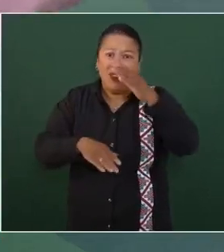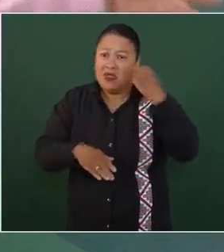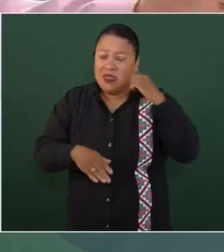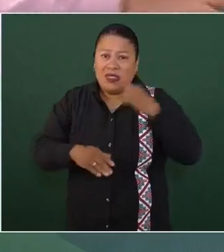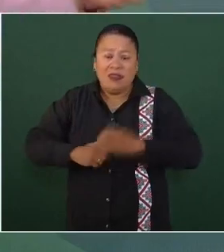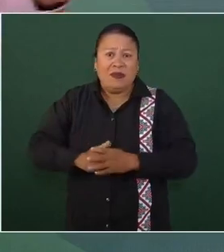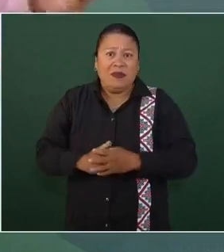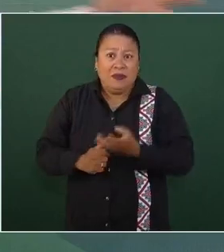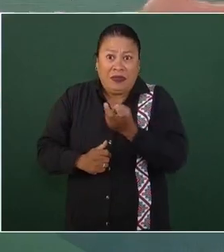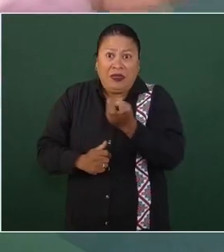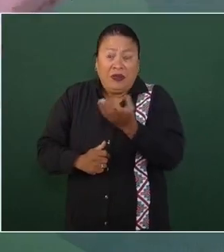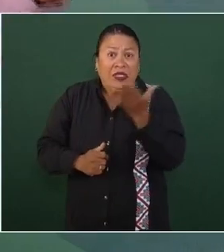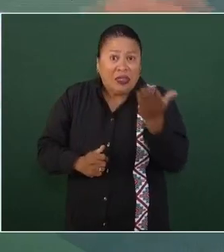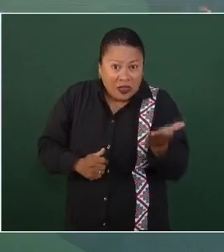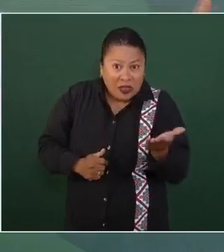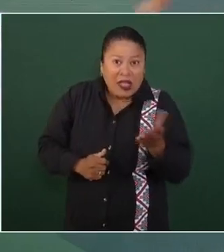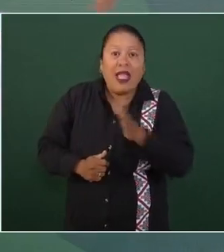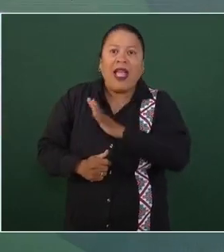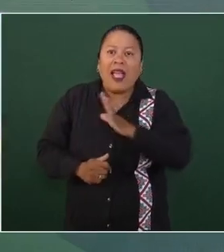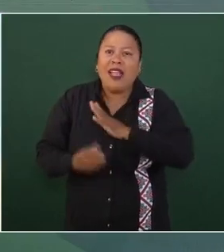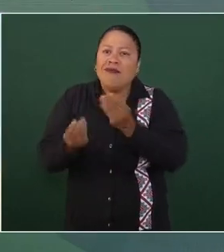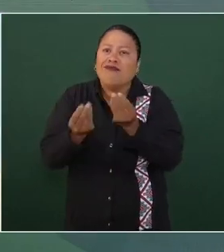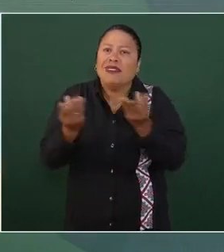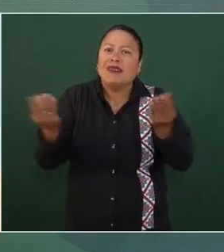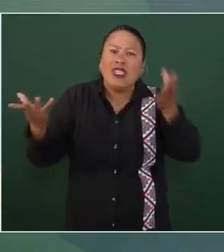es que hay más cultura